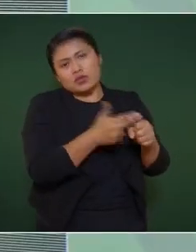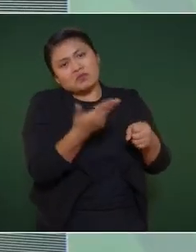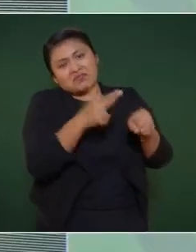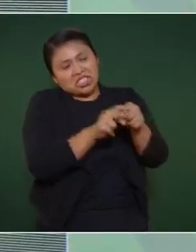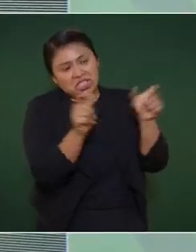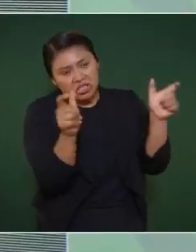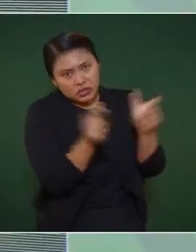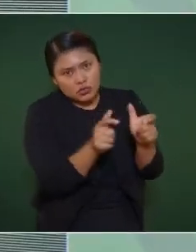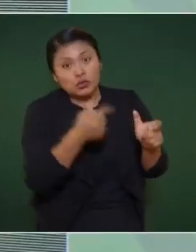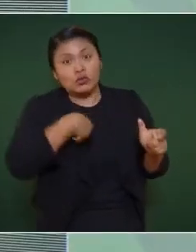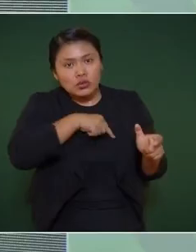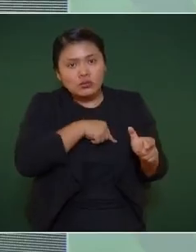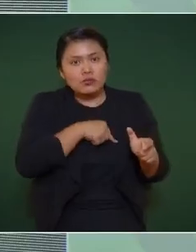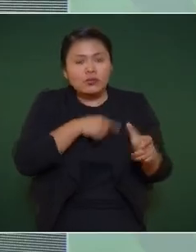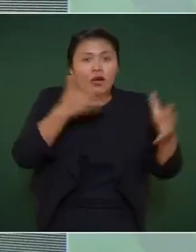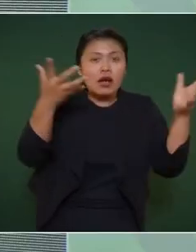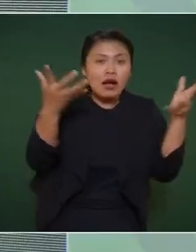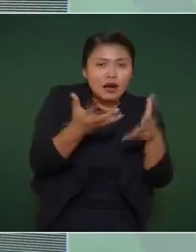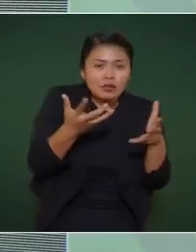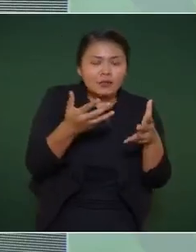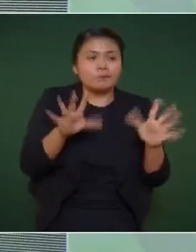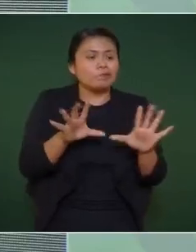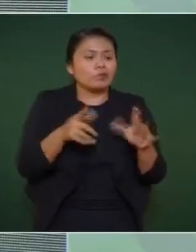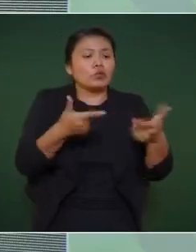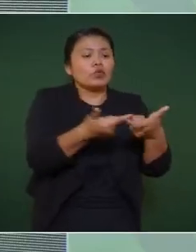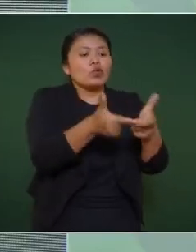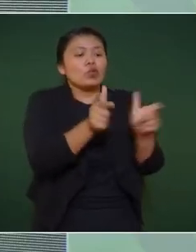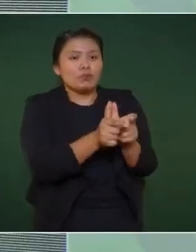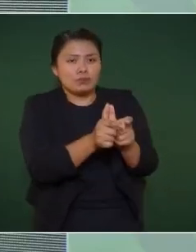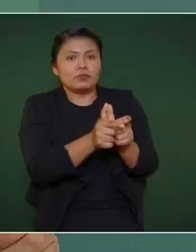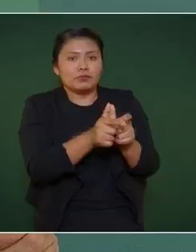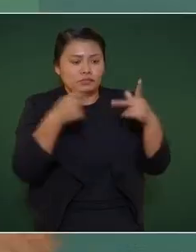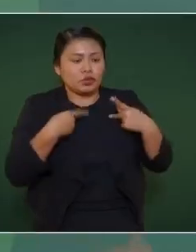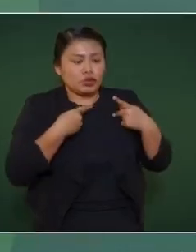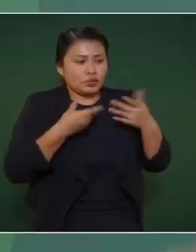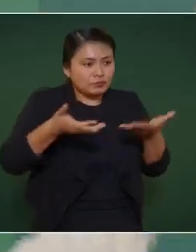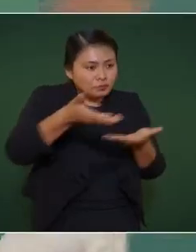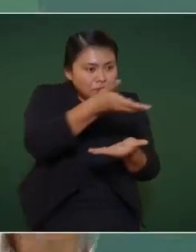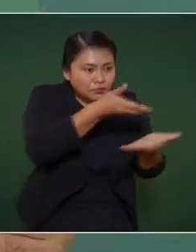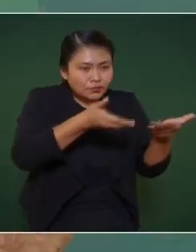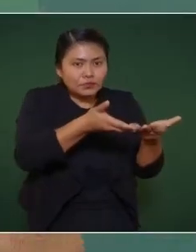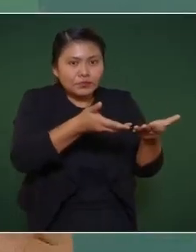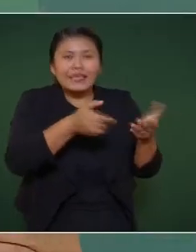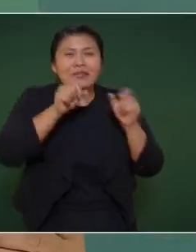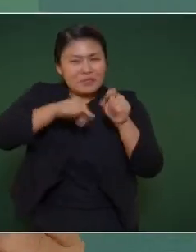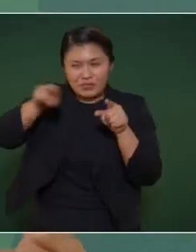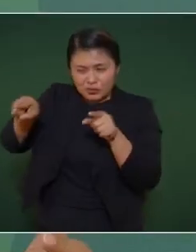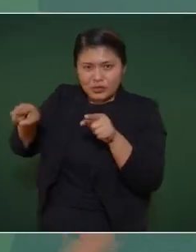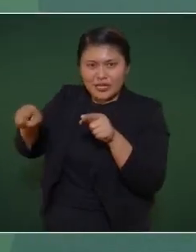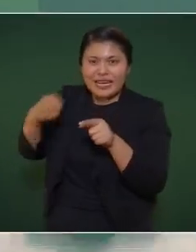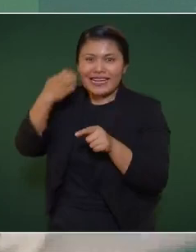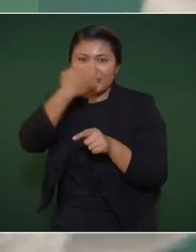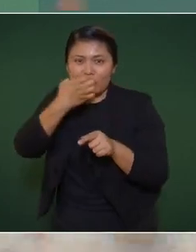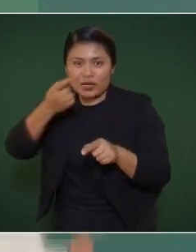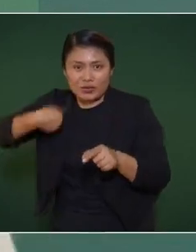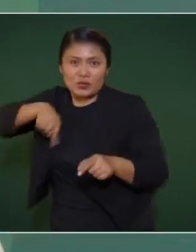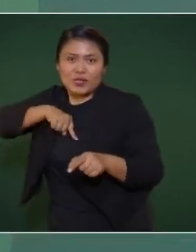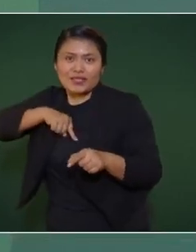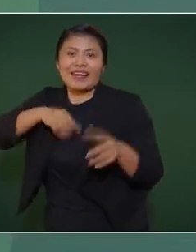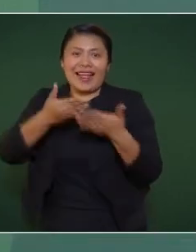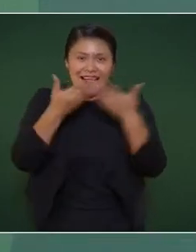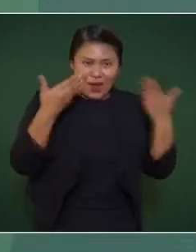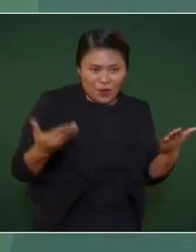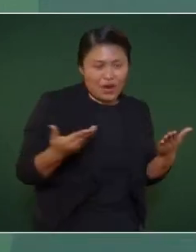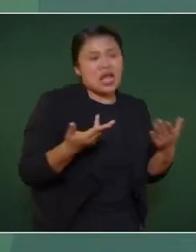comités de salud, así como la escuela es nuestra, ahora va a ser la clínica es